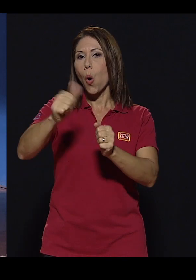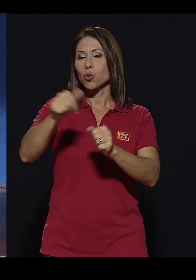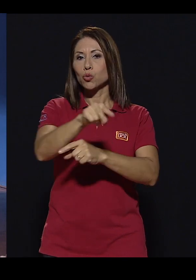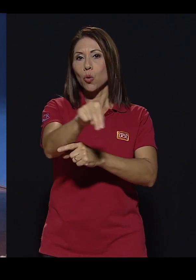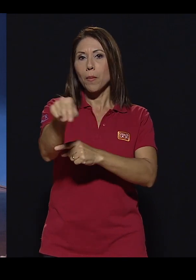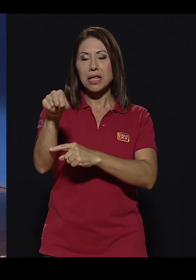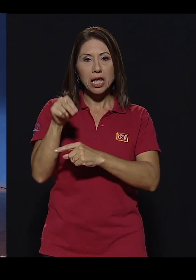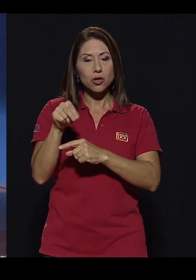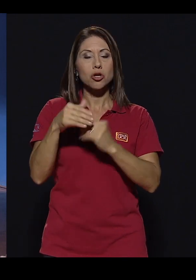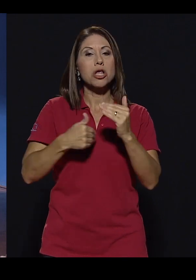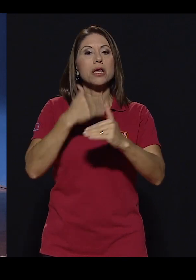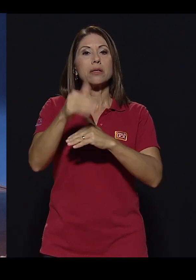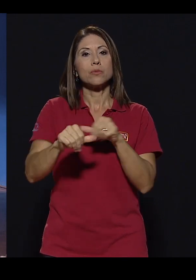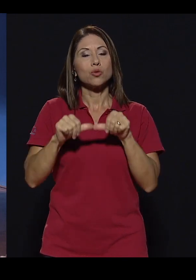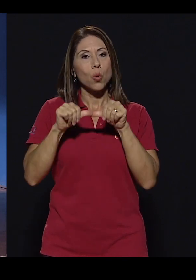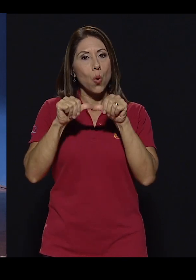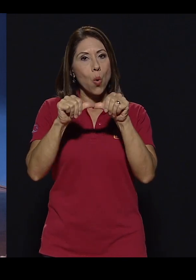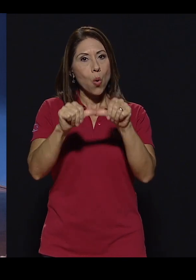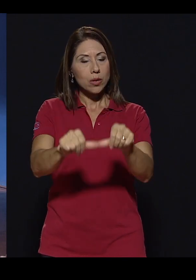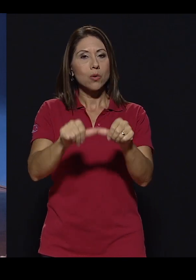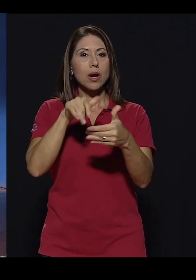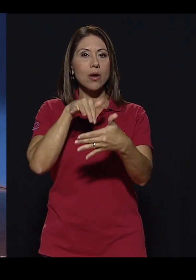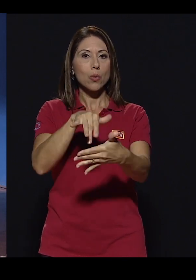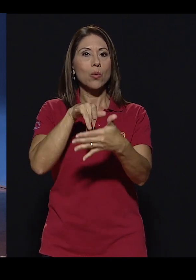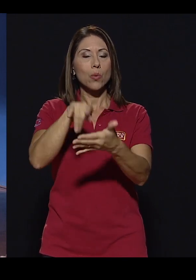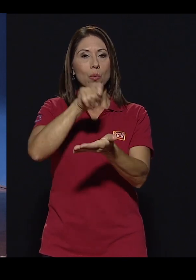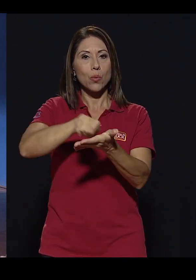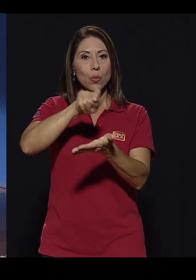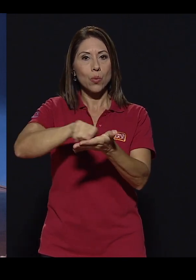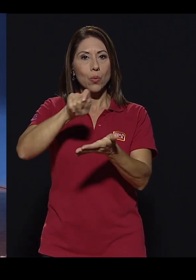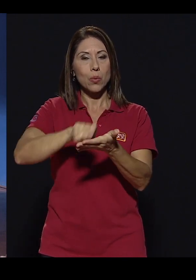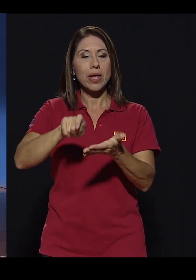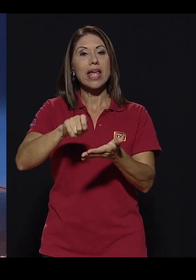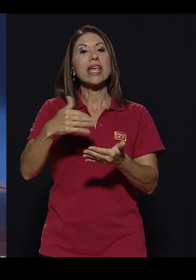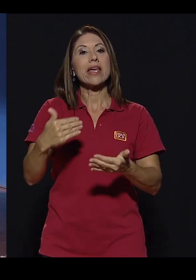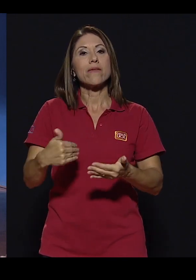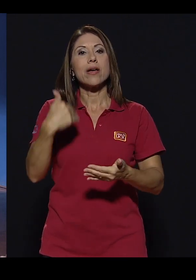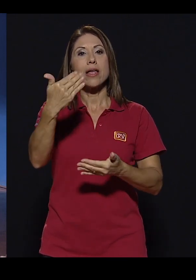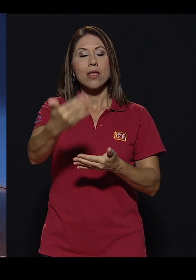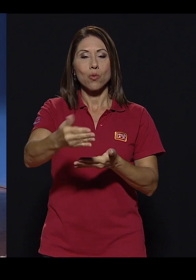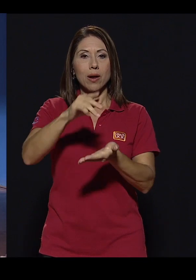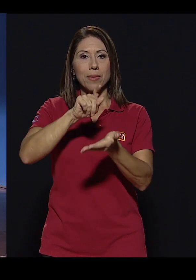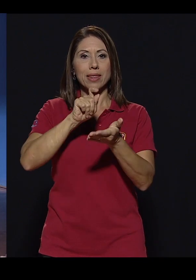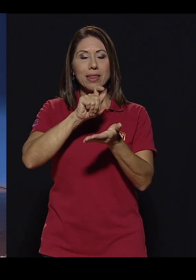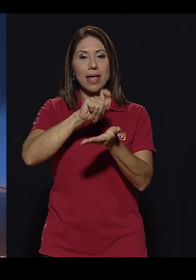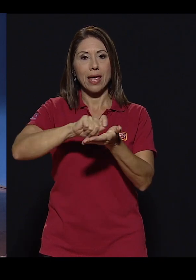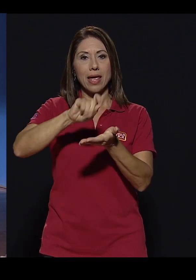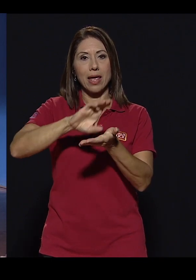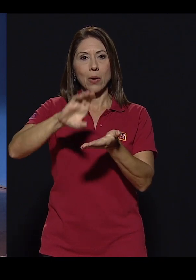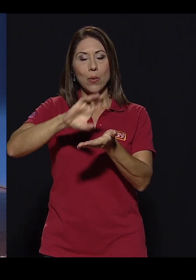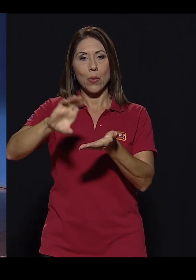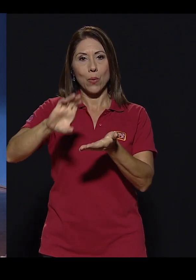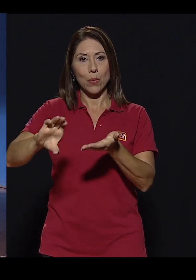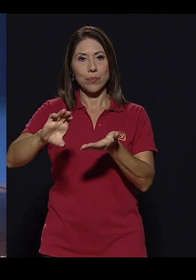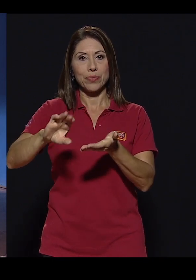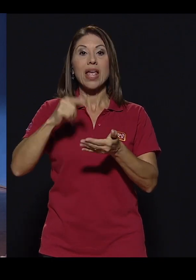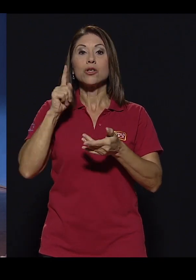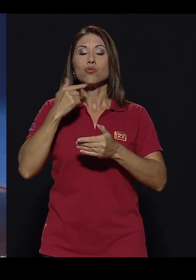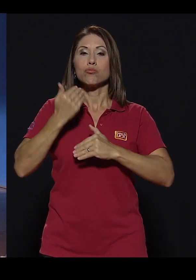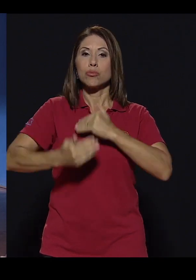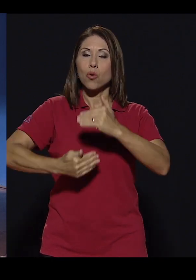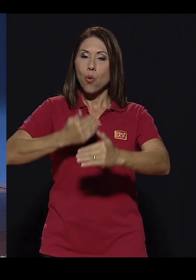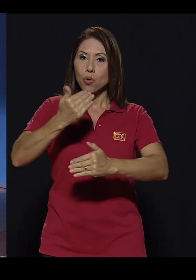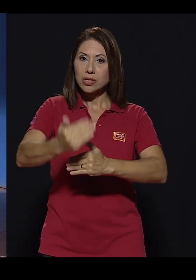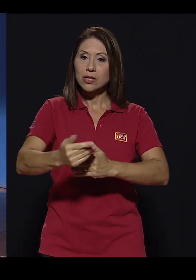compañeros continuará en la educación primaria y eventualmente en la educación secundaria es todo un proceso donde